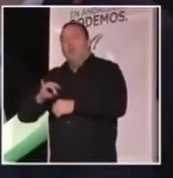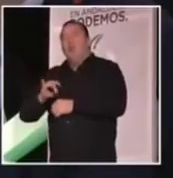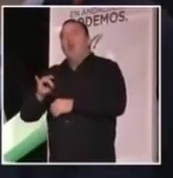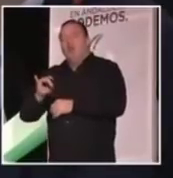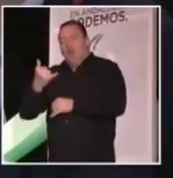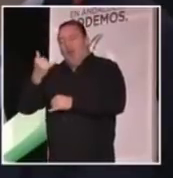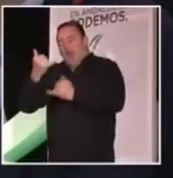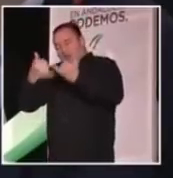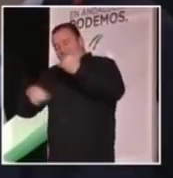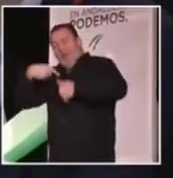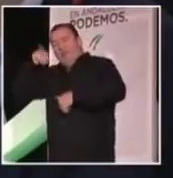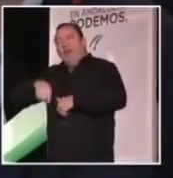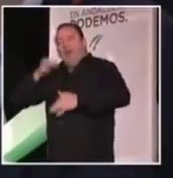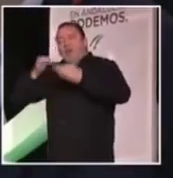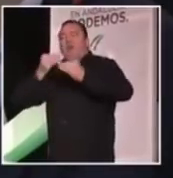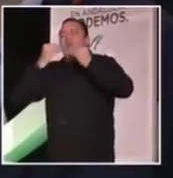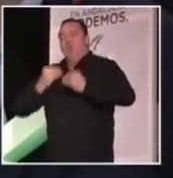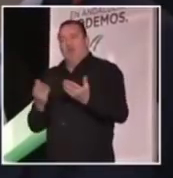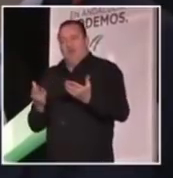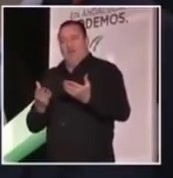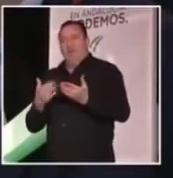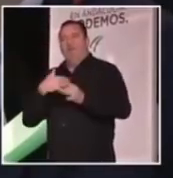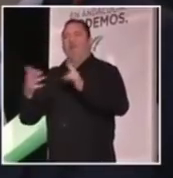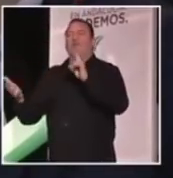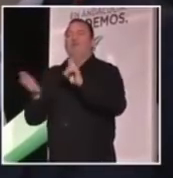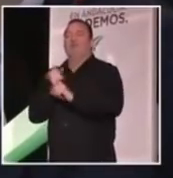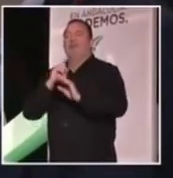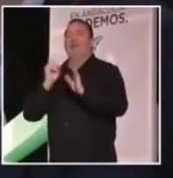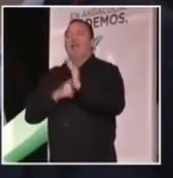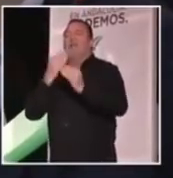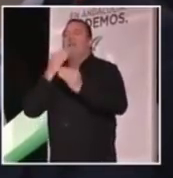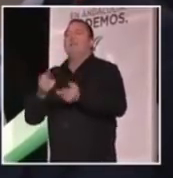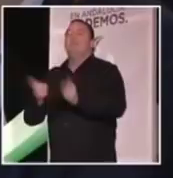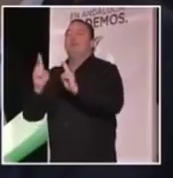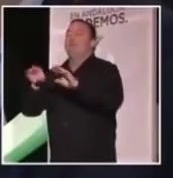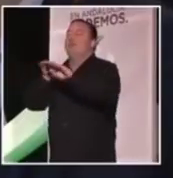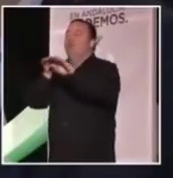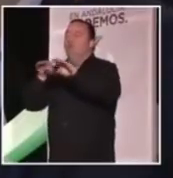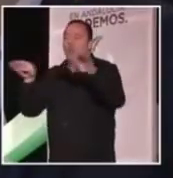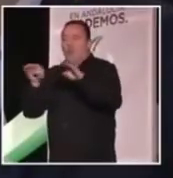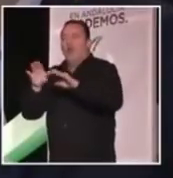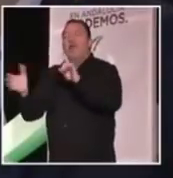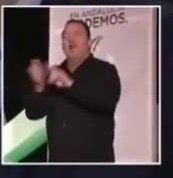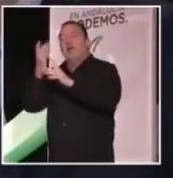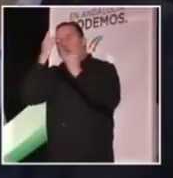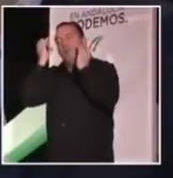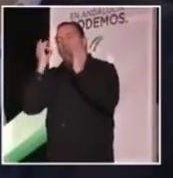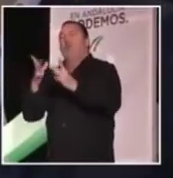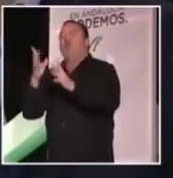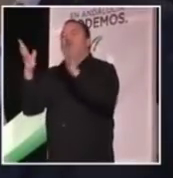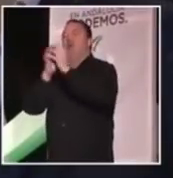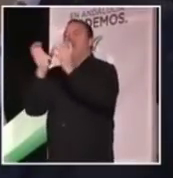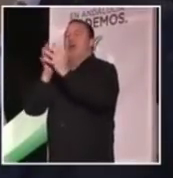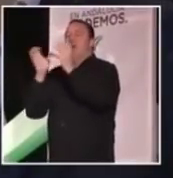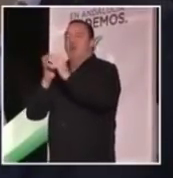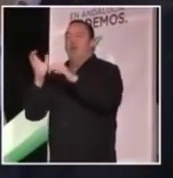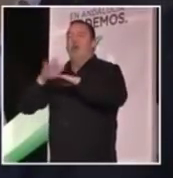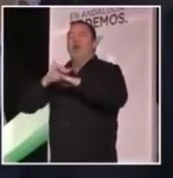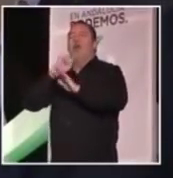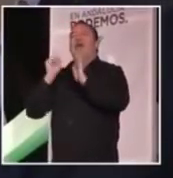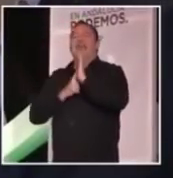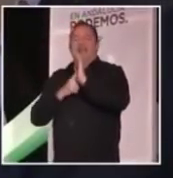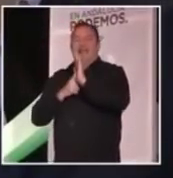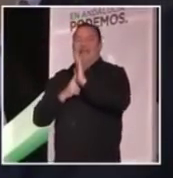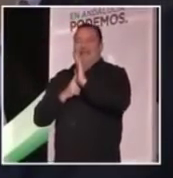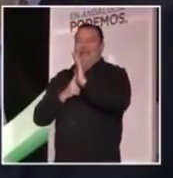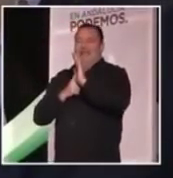fin de mes con dignidad. Logramos una ley de permisos iguales e intransferibles. Logramos por fin un acuerdo para que haya una ley contra